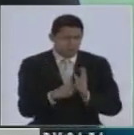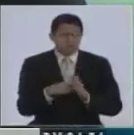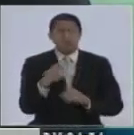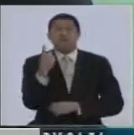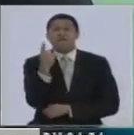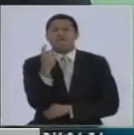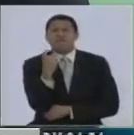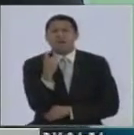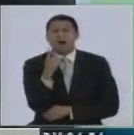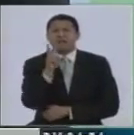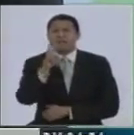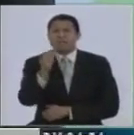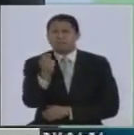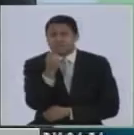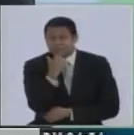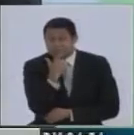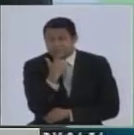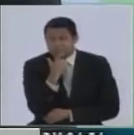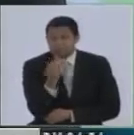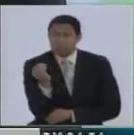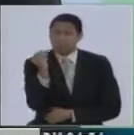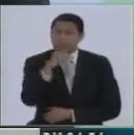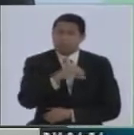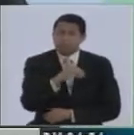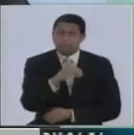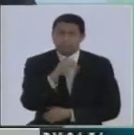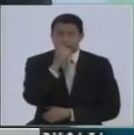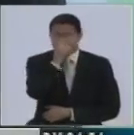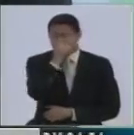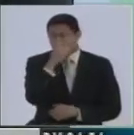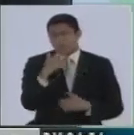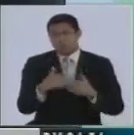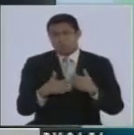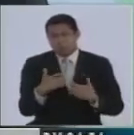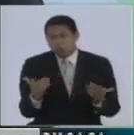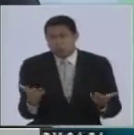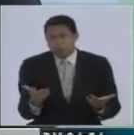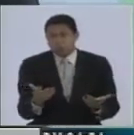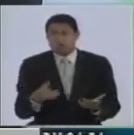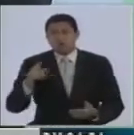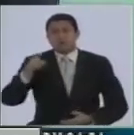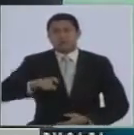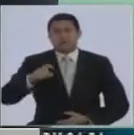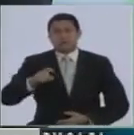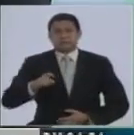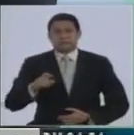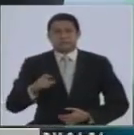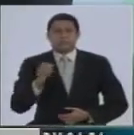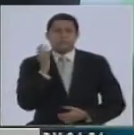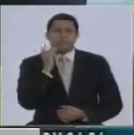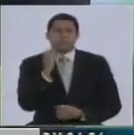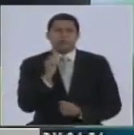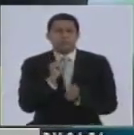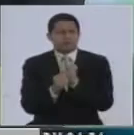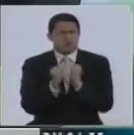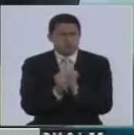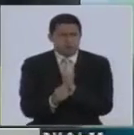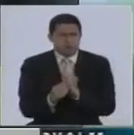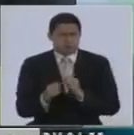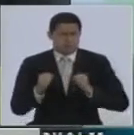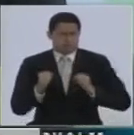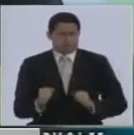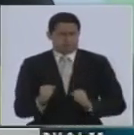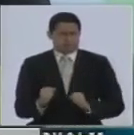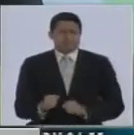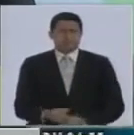falla de vitaminas que necesita una dosis superior porque no las pudo ingerir o porque sus requerimientos aumentaron como en el caso de los deportistas de alto de